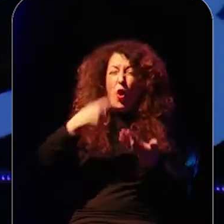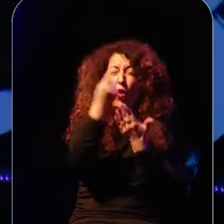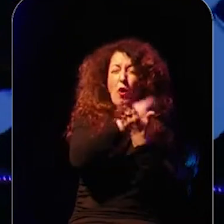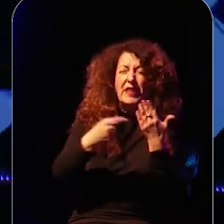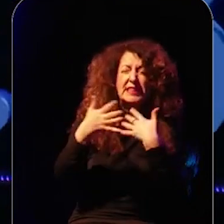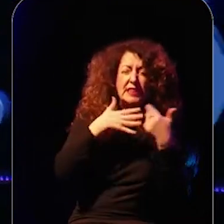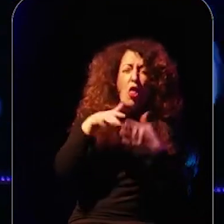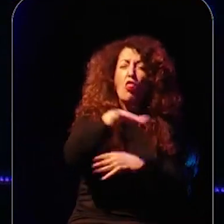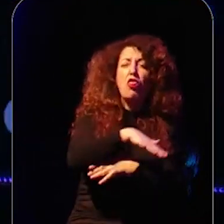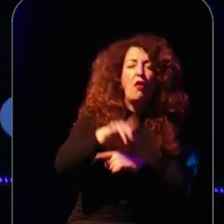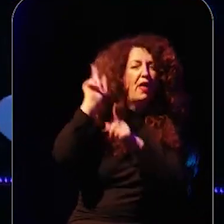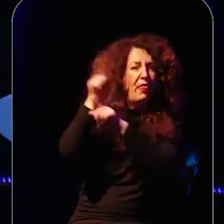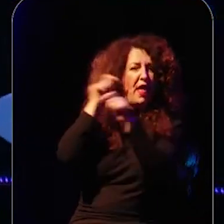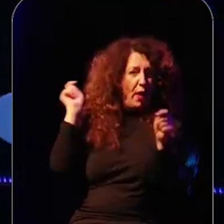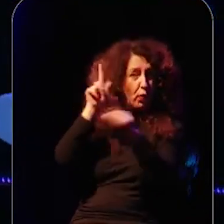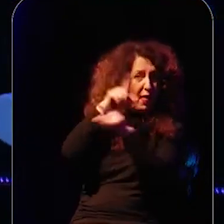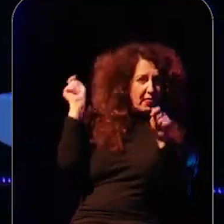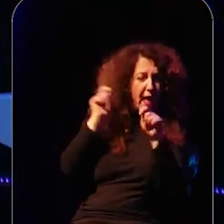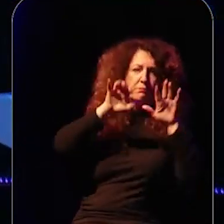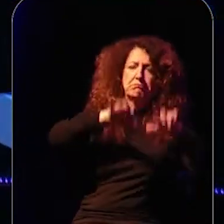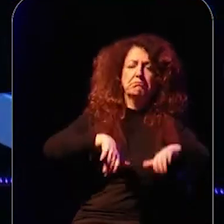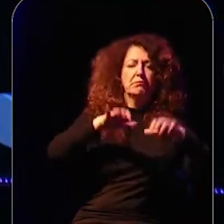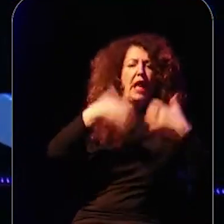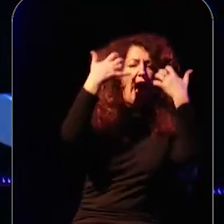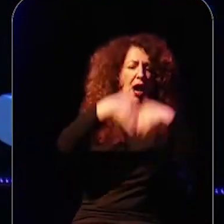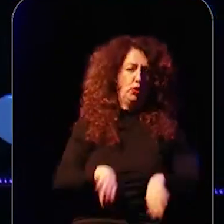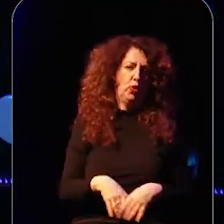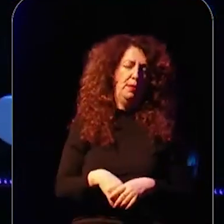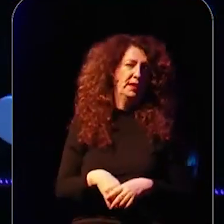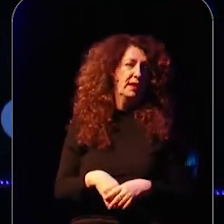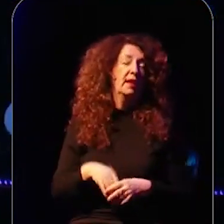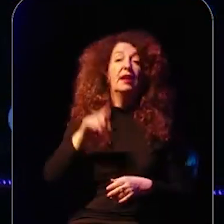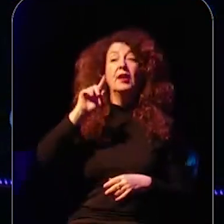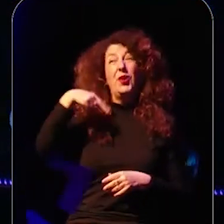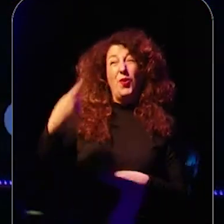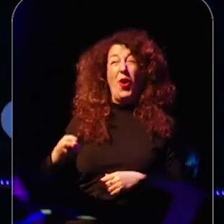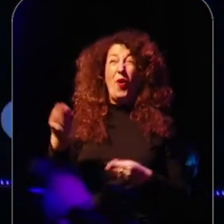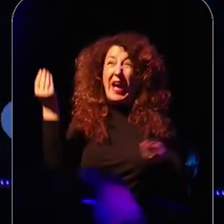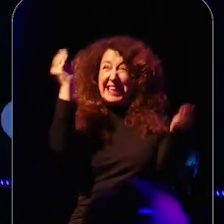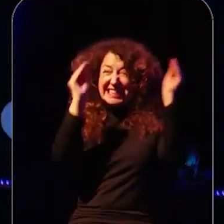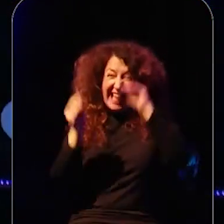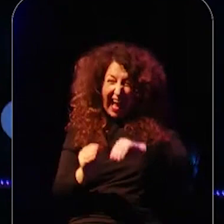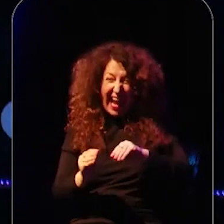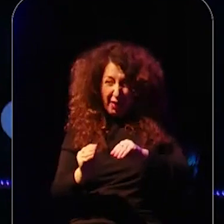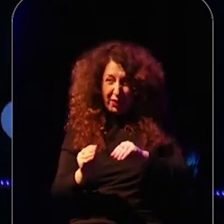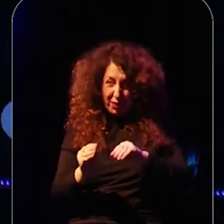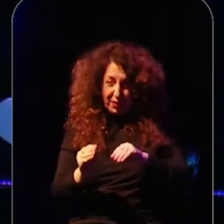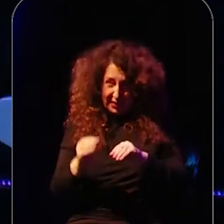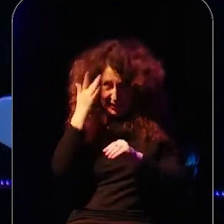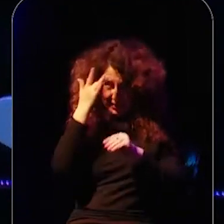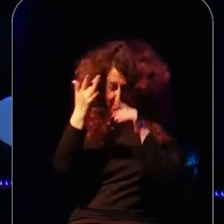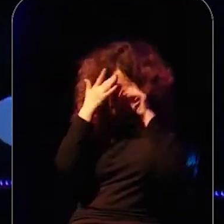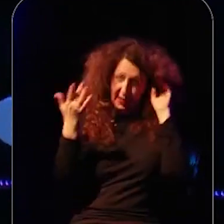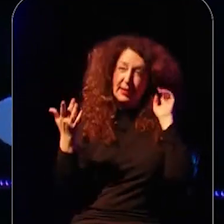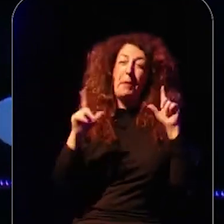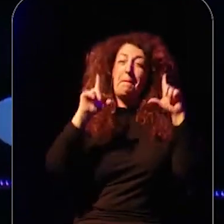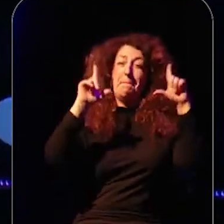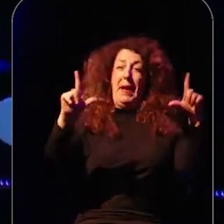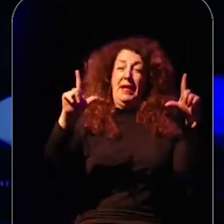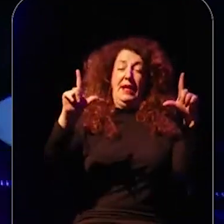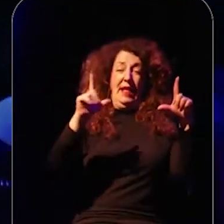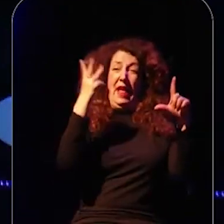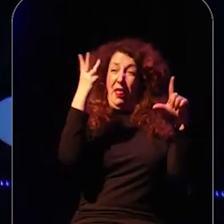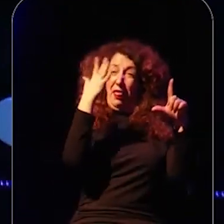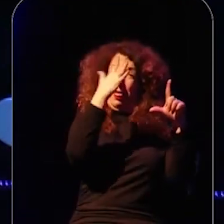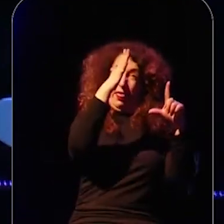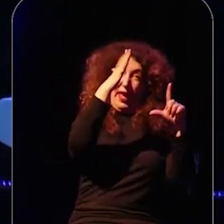forma completamente automática. La instalación os podéis imaginar que hay que colocar unos paneles de 5 metros por